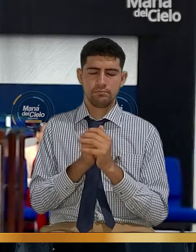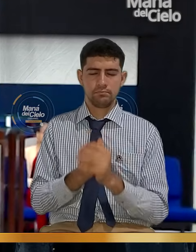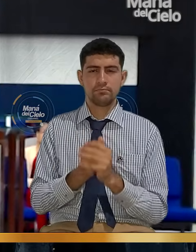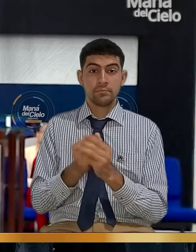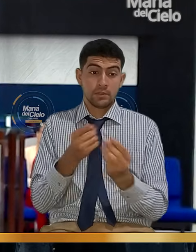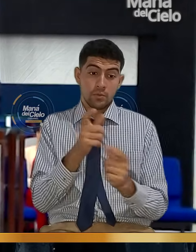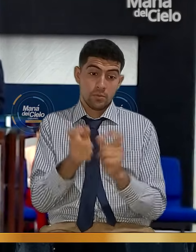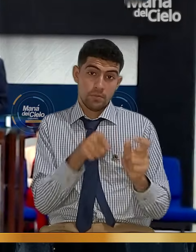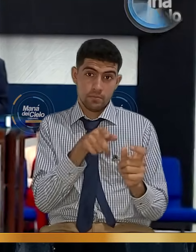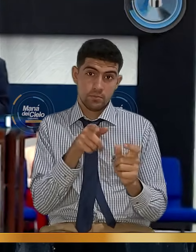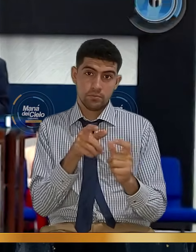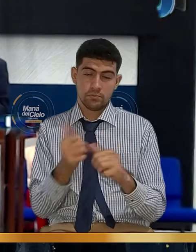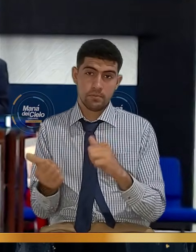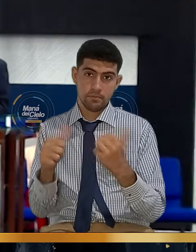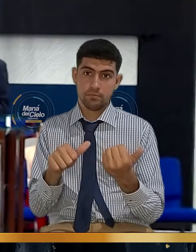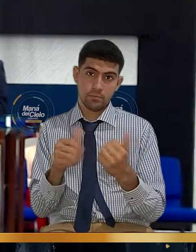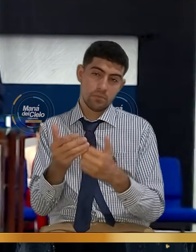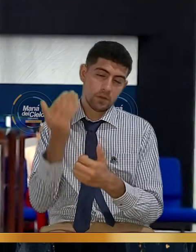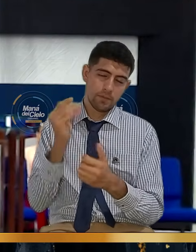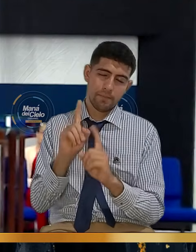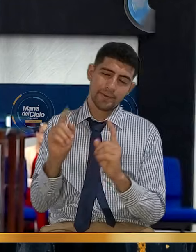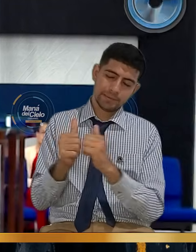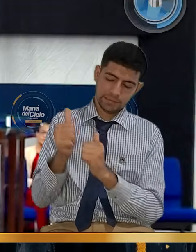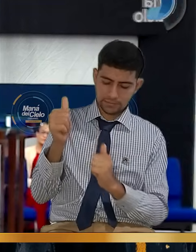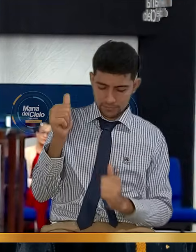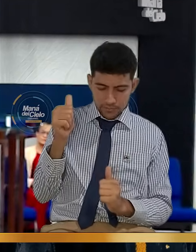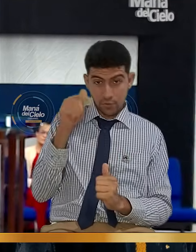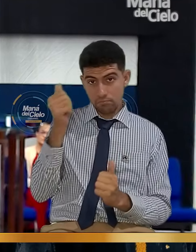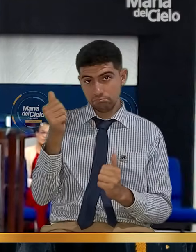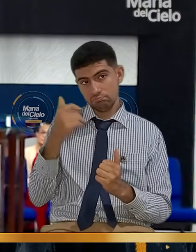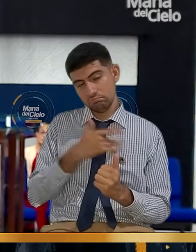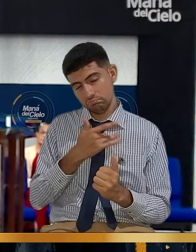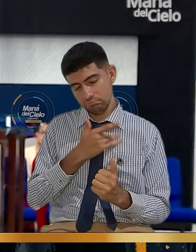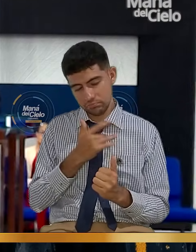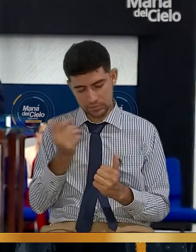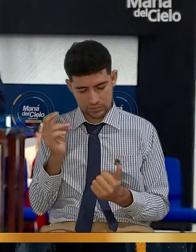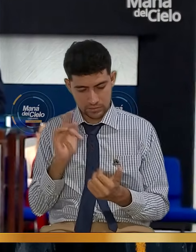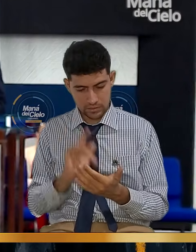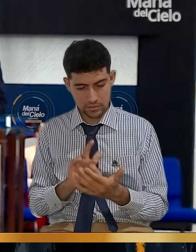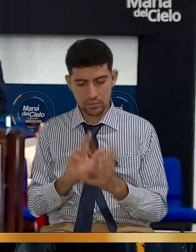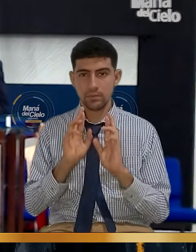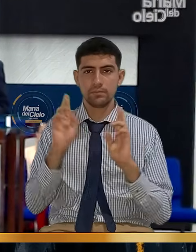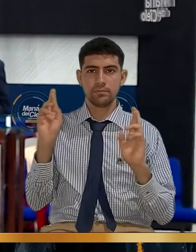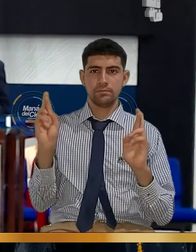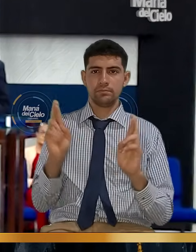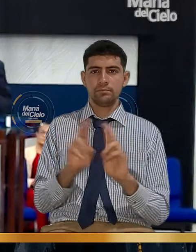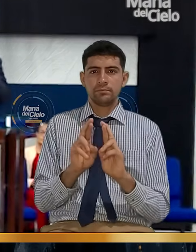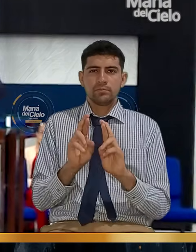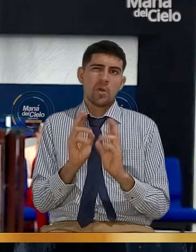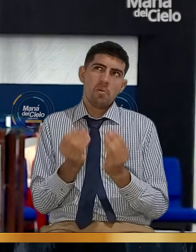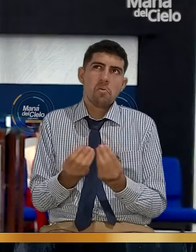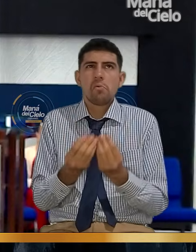segunda de Florida, el miércoles a las 7. Ayúdenme a orar que muchos hermanos que se han apartado del Señor vayan a esa